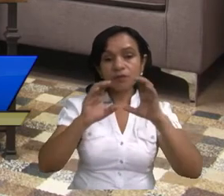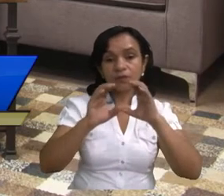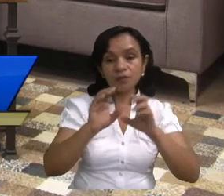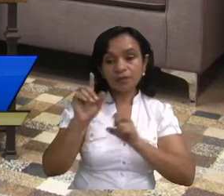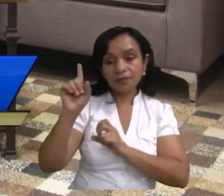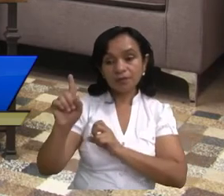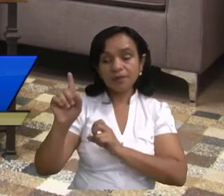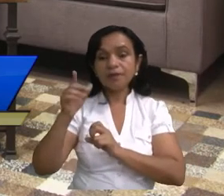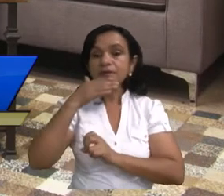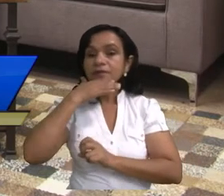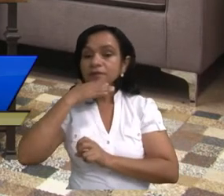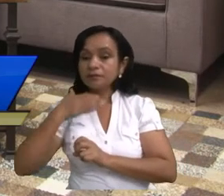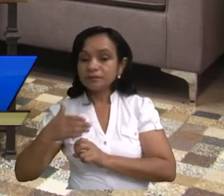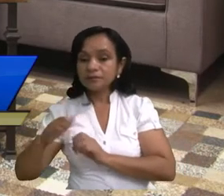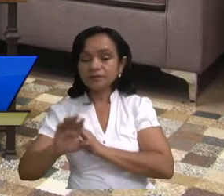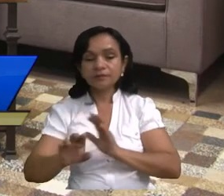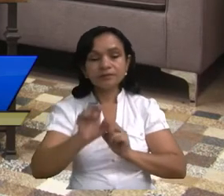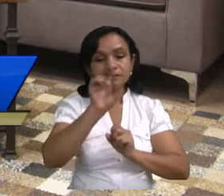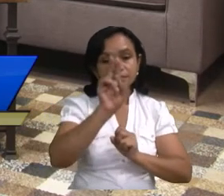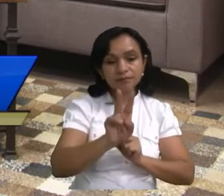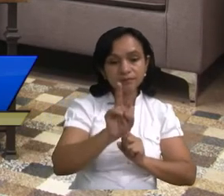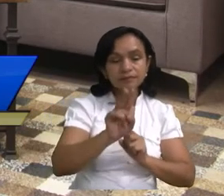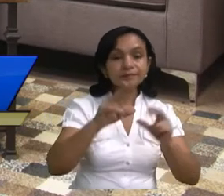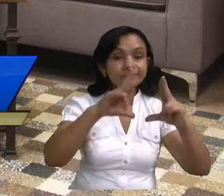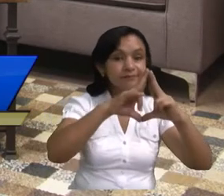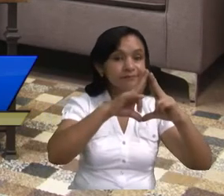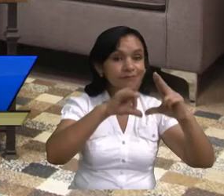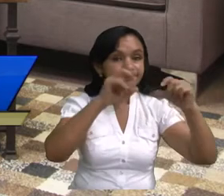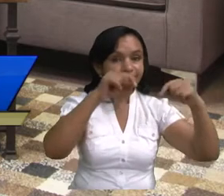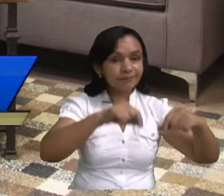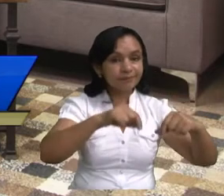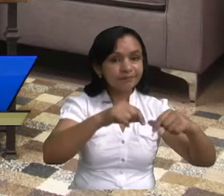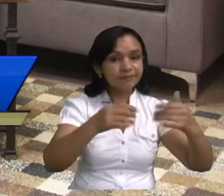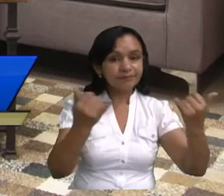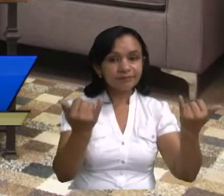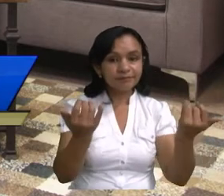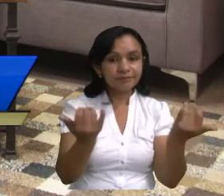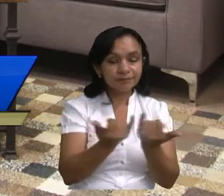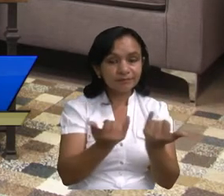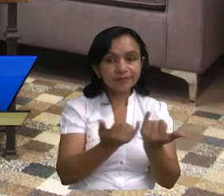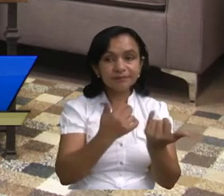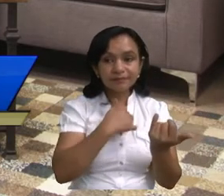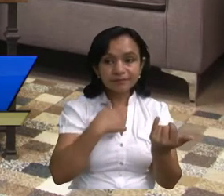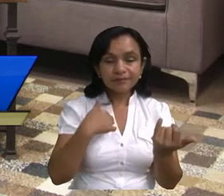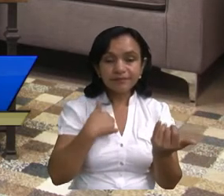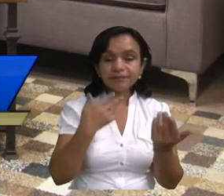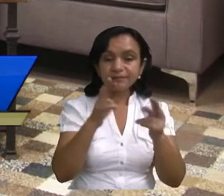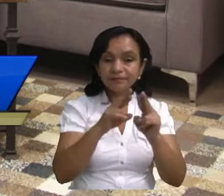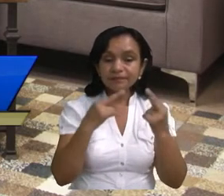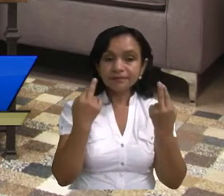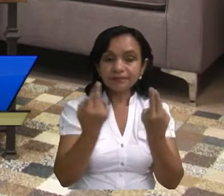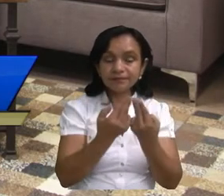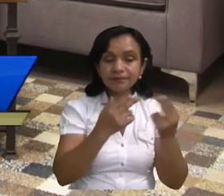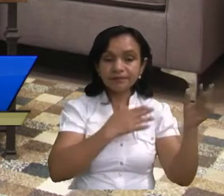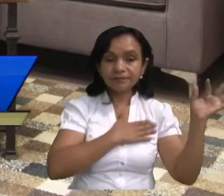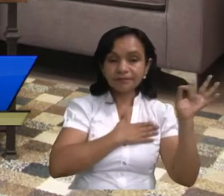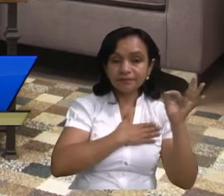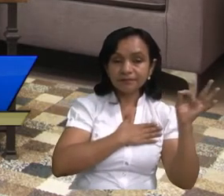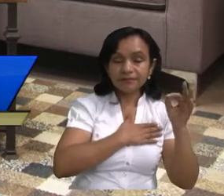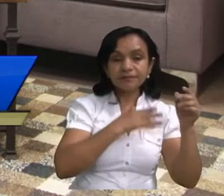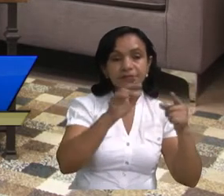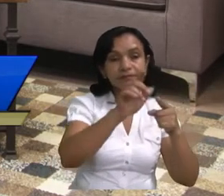diciembre y el segundo se va a hacer en Nicaragua. Y también vamos, si se da el encuentro, ya sea en febrero o en otro